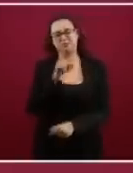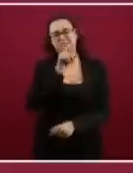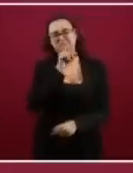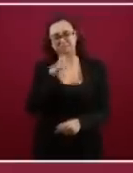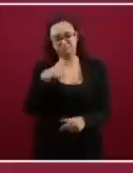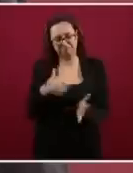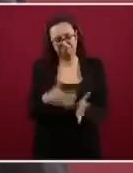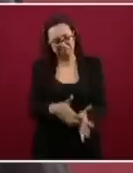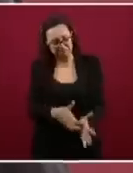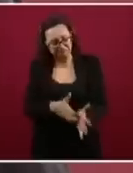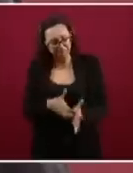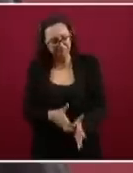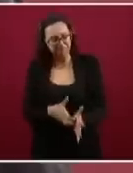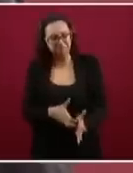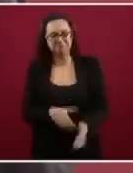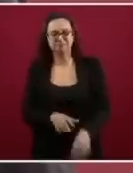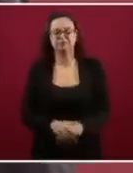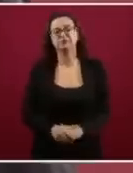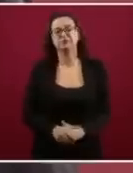austero.